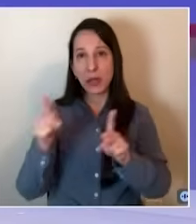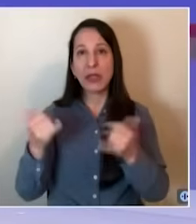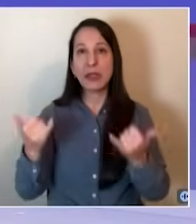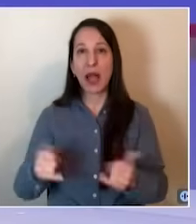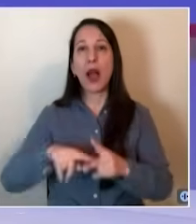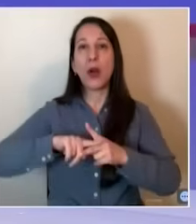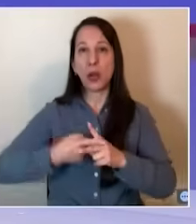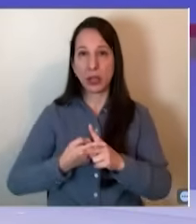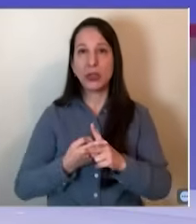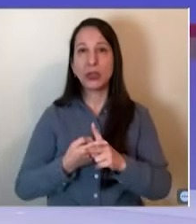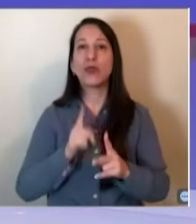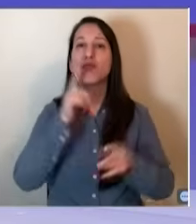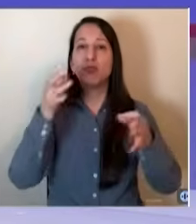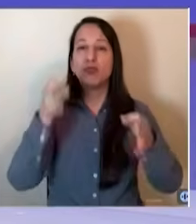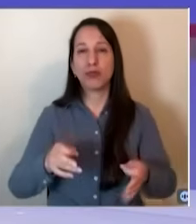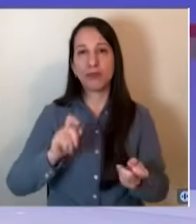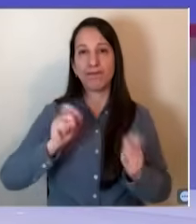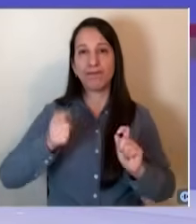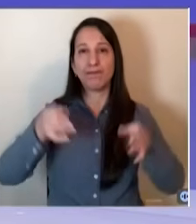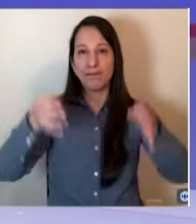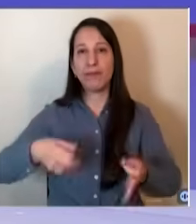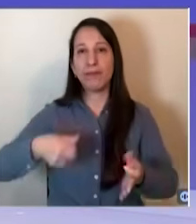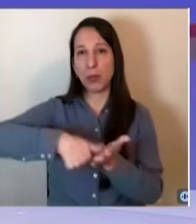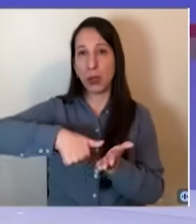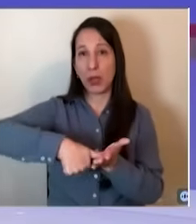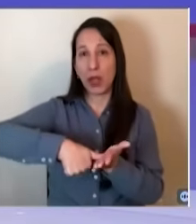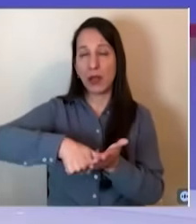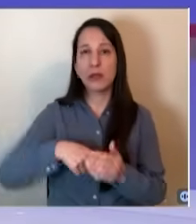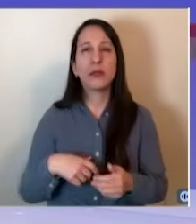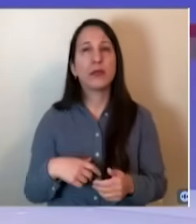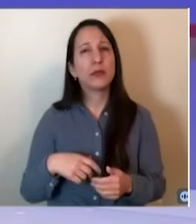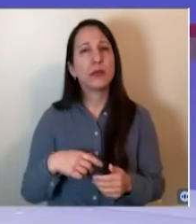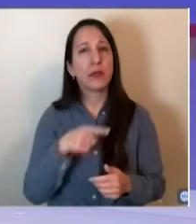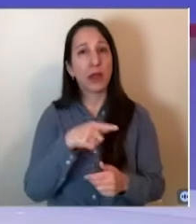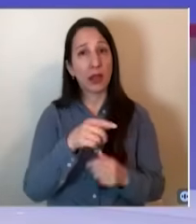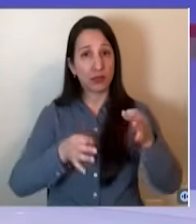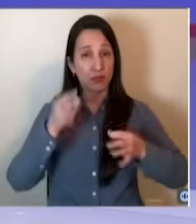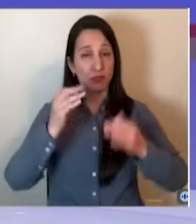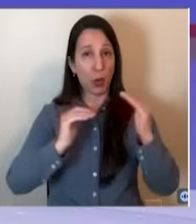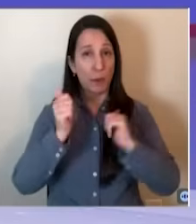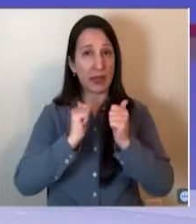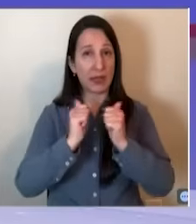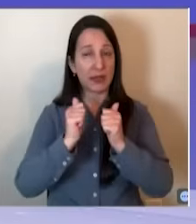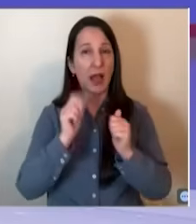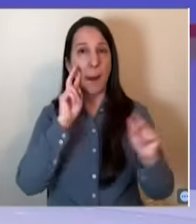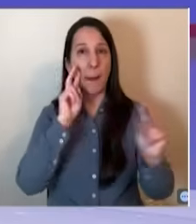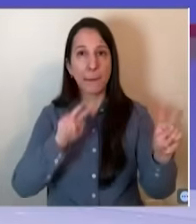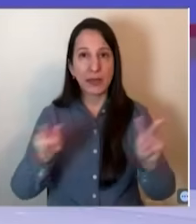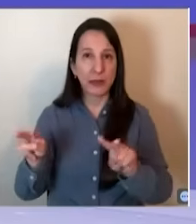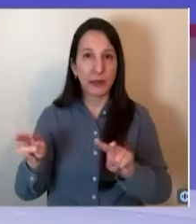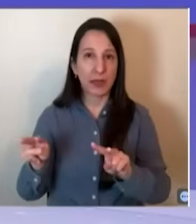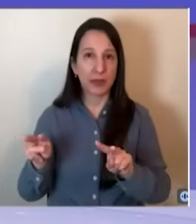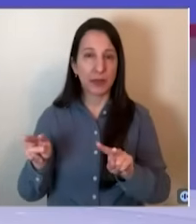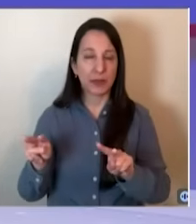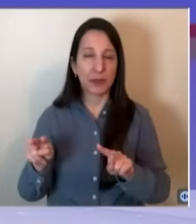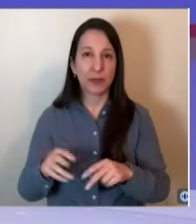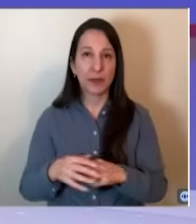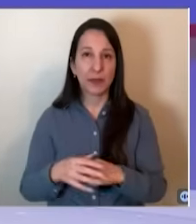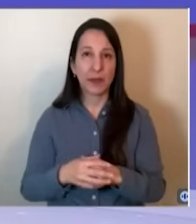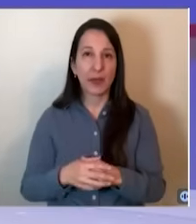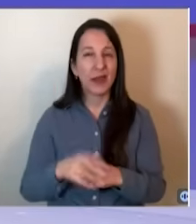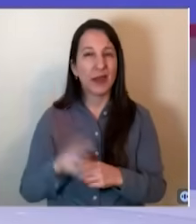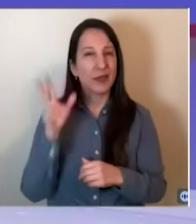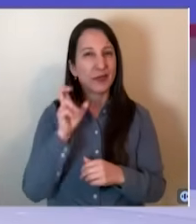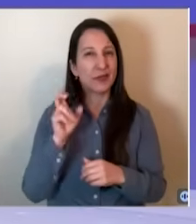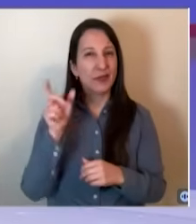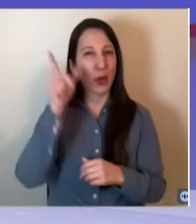real. ¿Qué está determinando esa competencia real? Visibilidad. Suena muy obvio lo que voy a